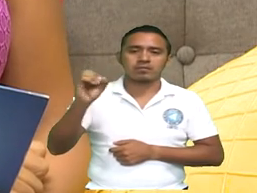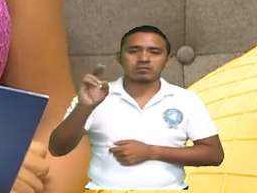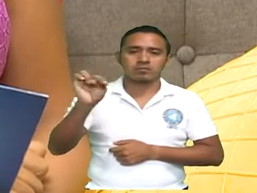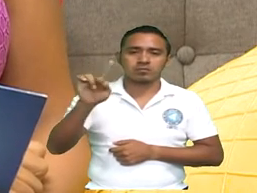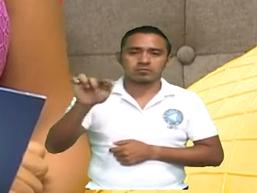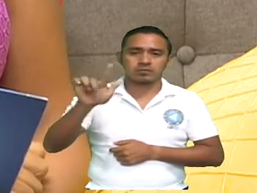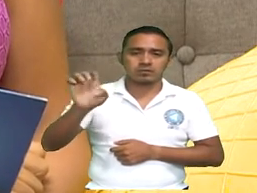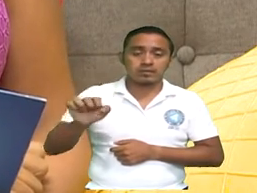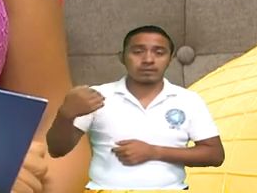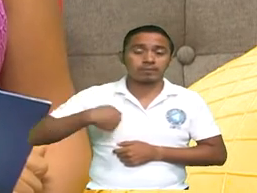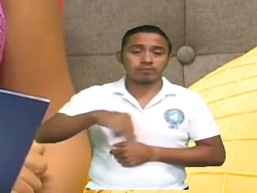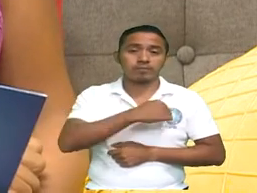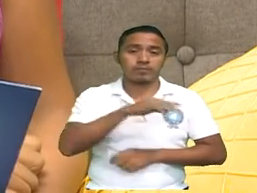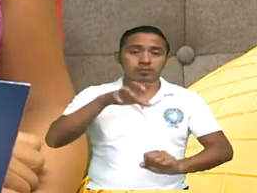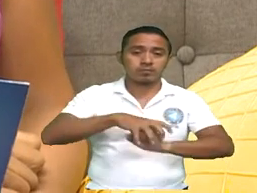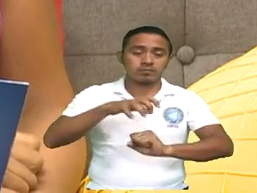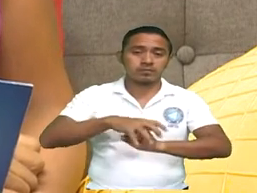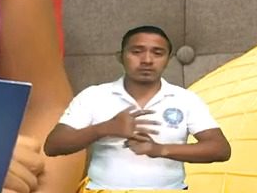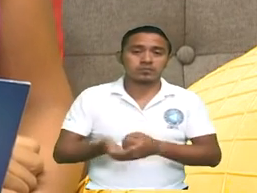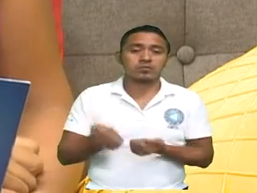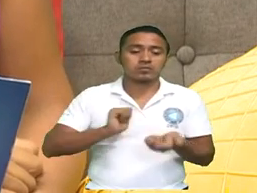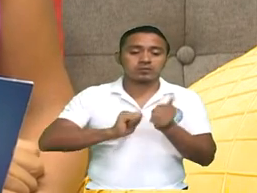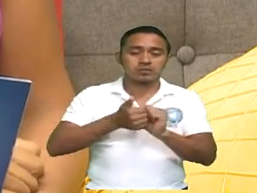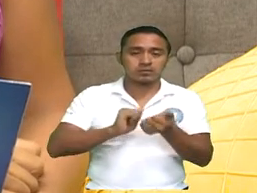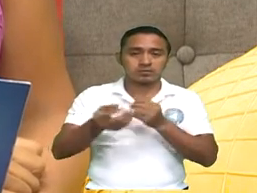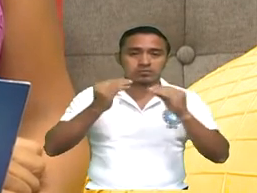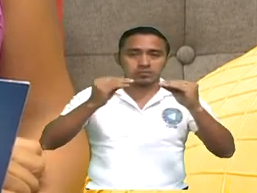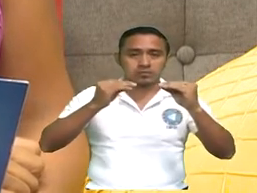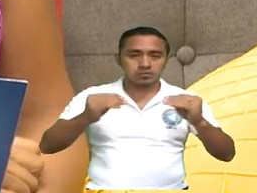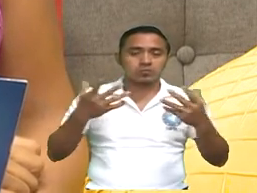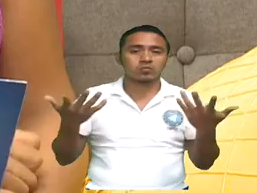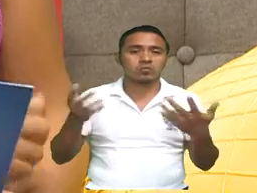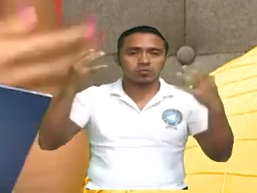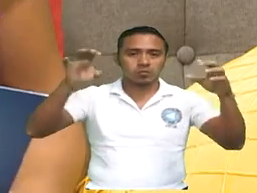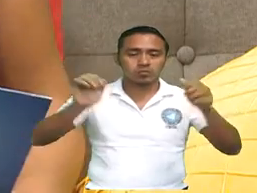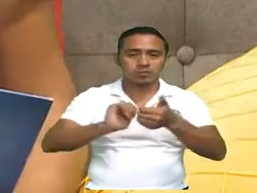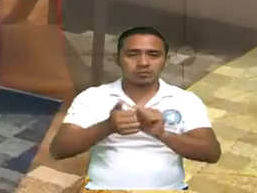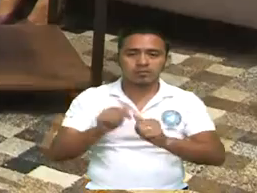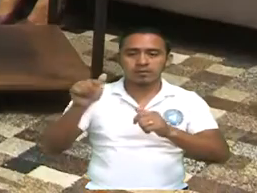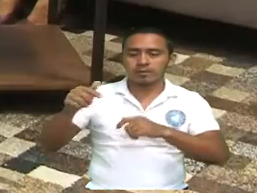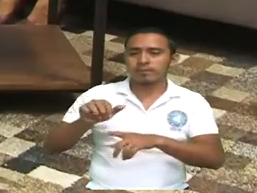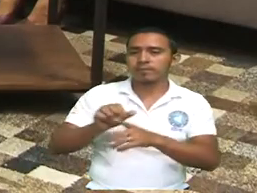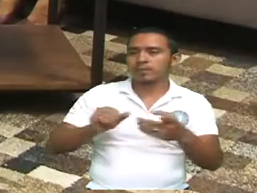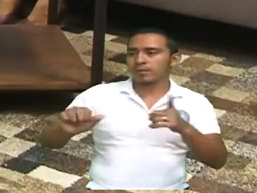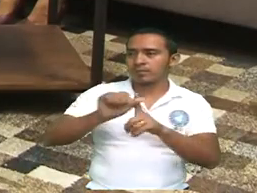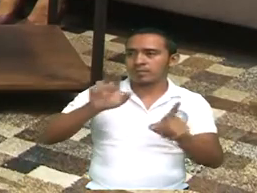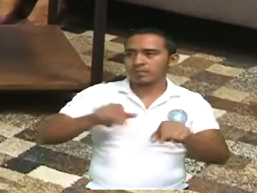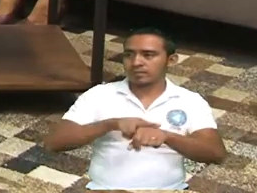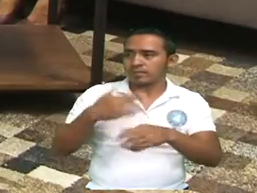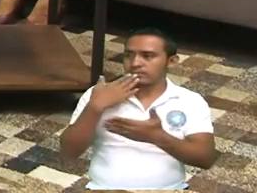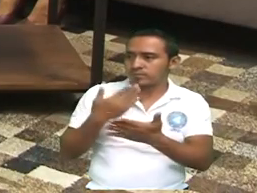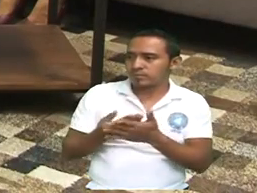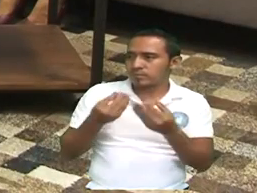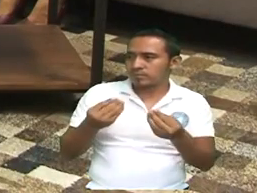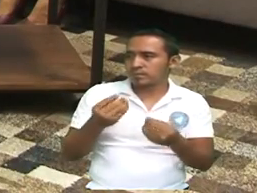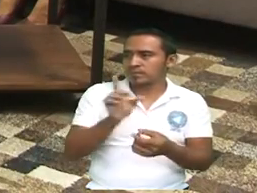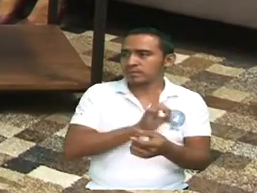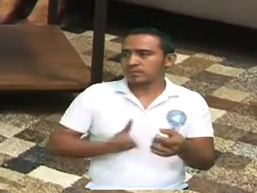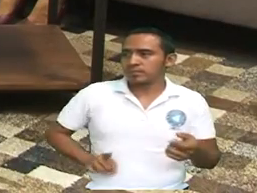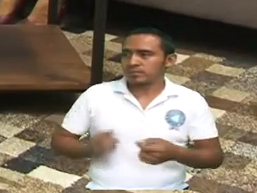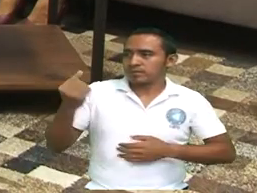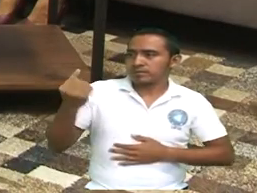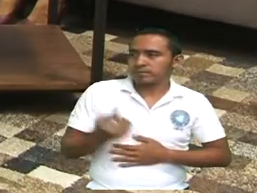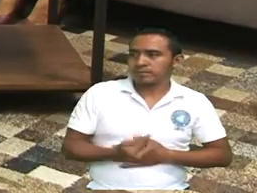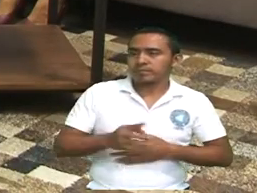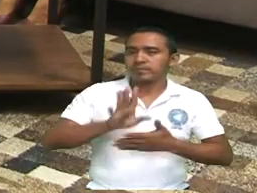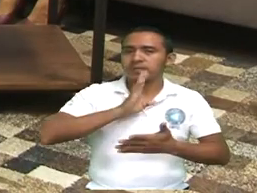de Educación, Cultura, Deportes y Medios de Comunicación Social de la Asamblea Nacional. Muchas gracias, diputada, por estar acompañándonos